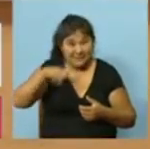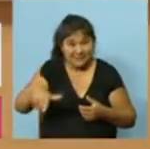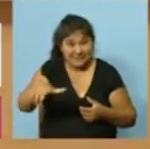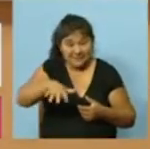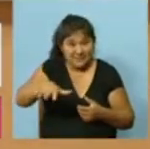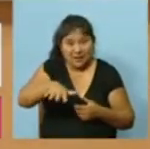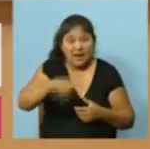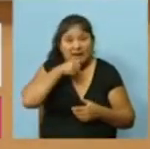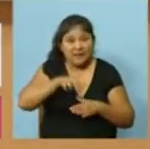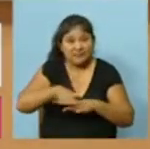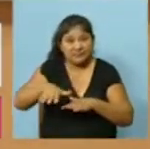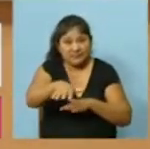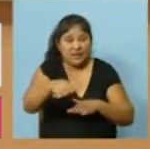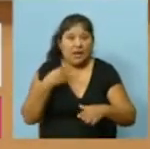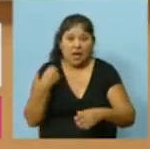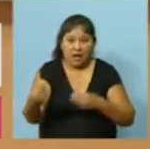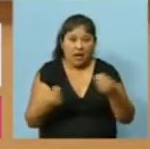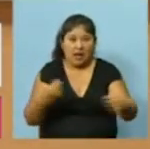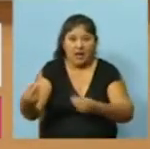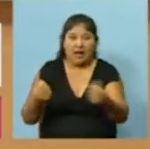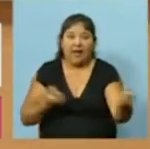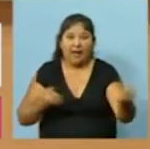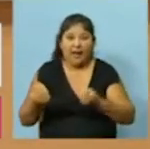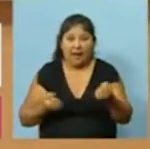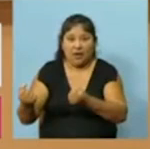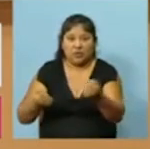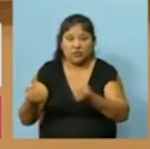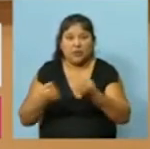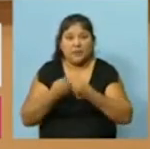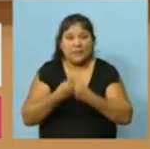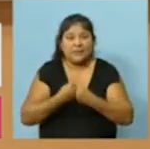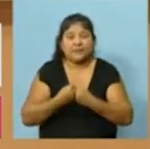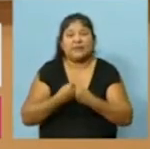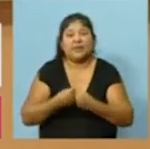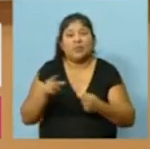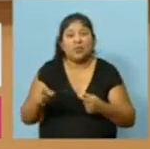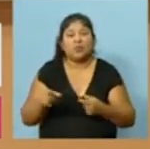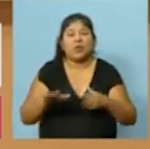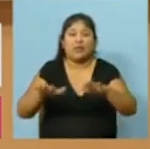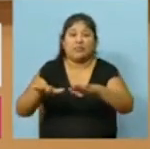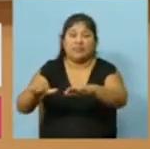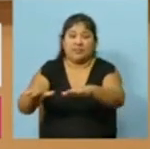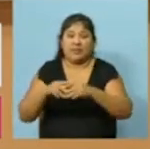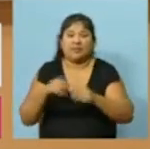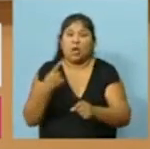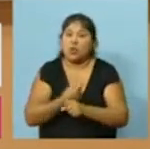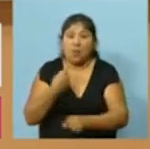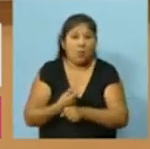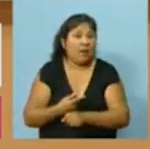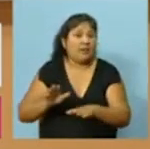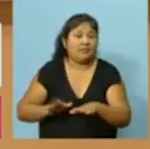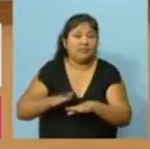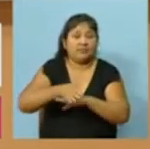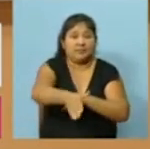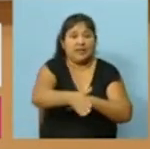por la crecida del mismo río tijera y recién pudieron pasar gracias a la paciencia de la gente que pudo esperar evitar pasar con el río crecido